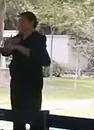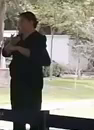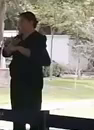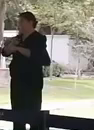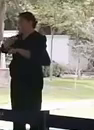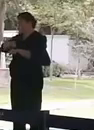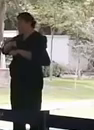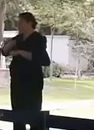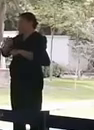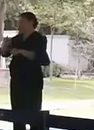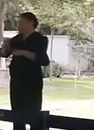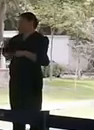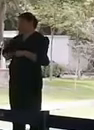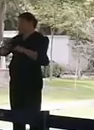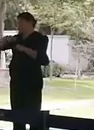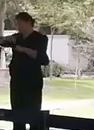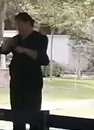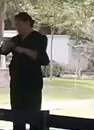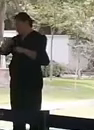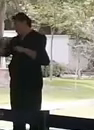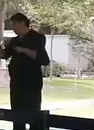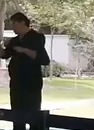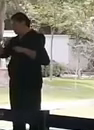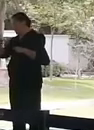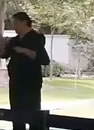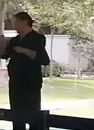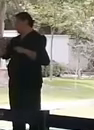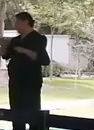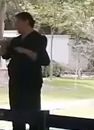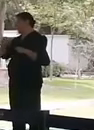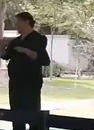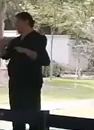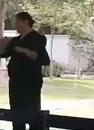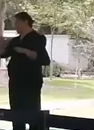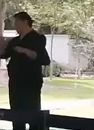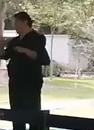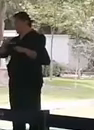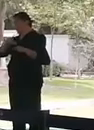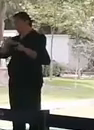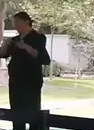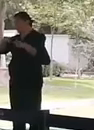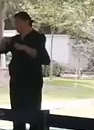economía. Vamos a darle seguimiento. En eso,